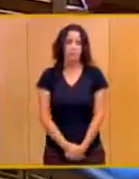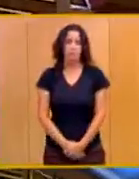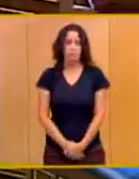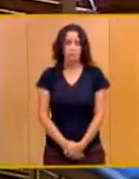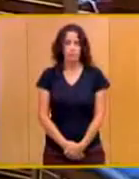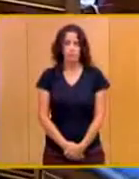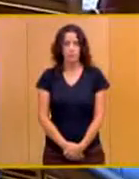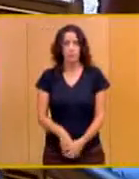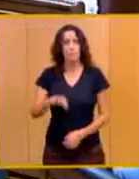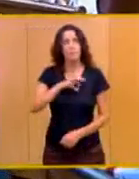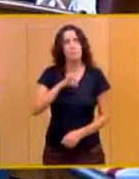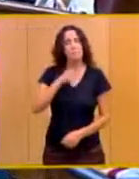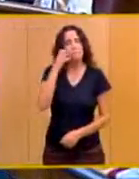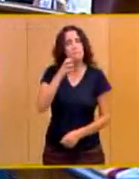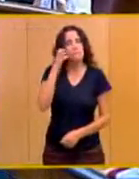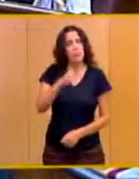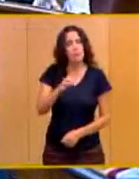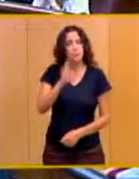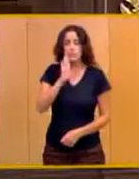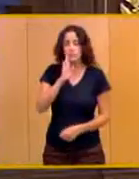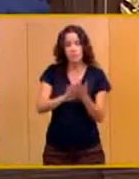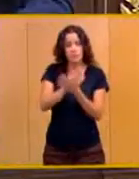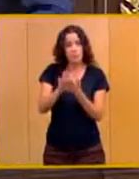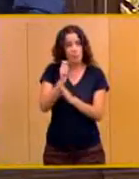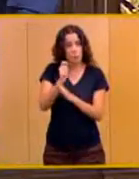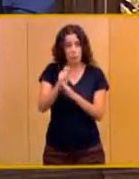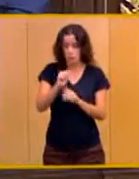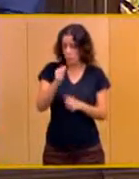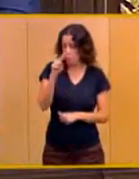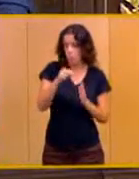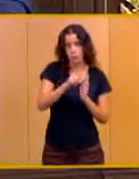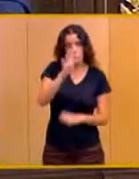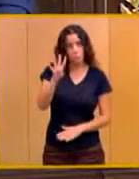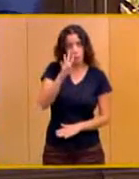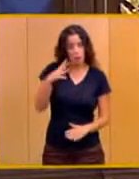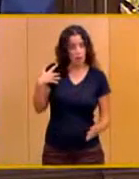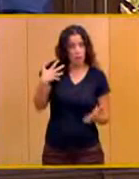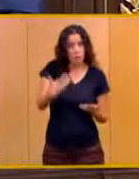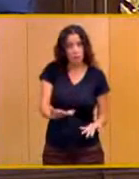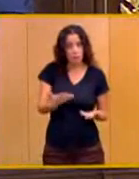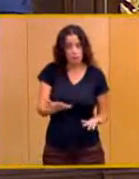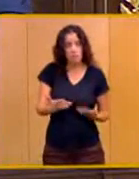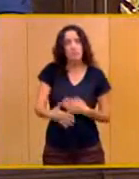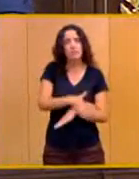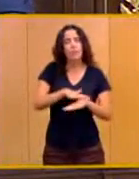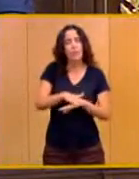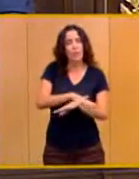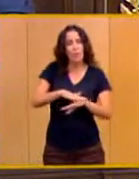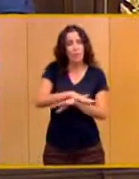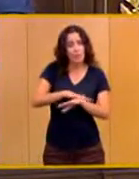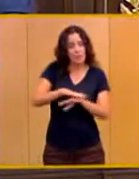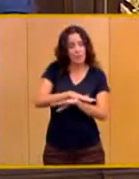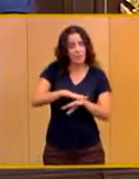Señor Rajoy, tomando como referencia las pensiones desde 2004, el Gobierno que presido ha sido el Gobierno que más ha subido